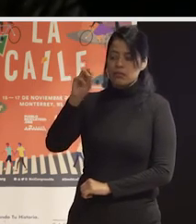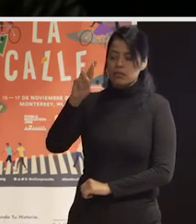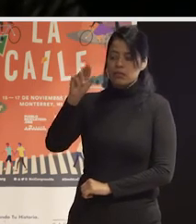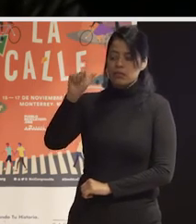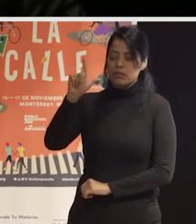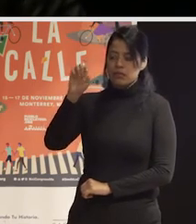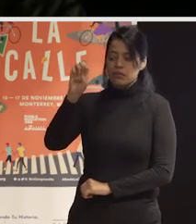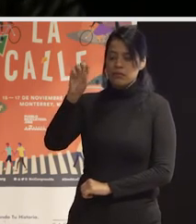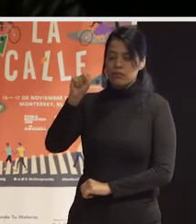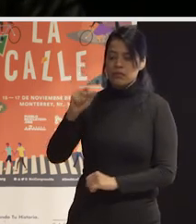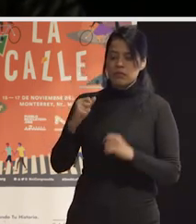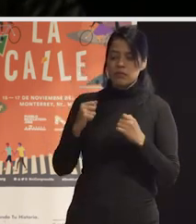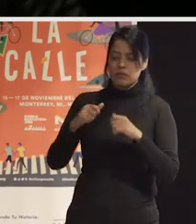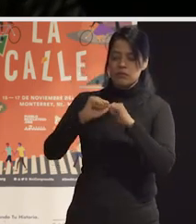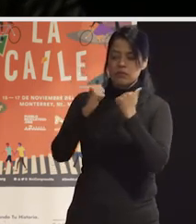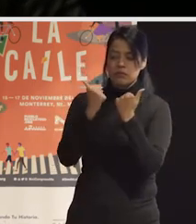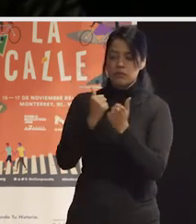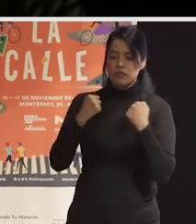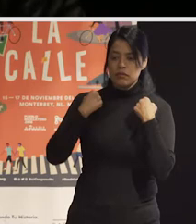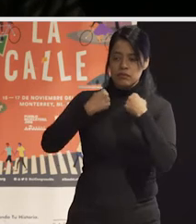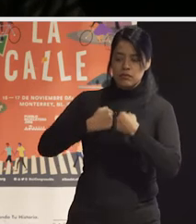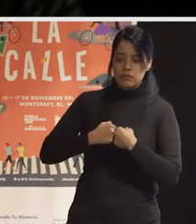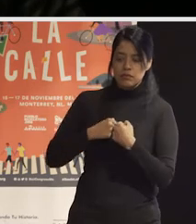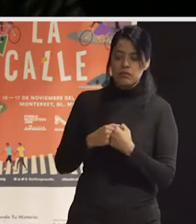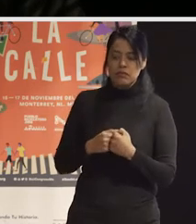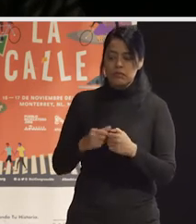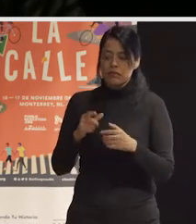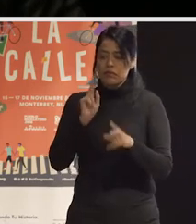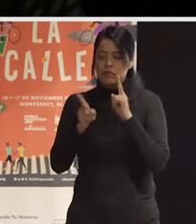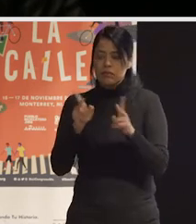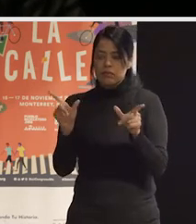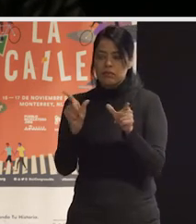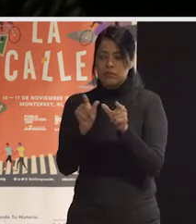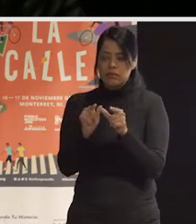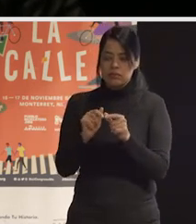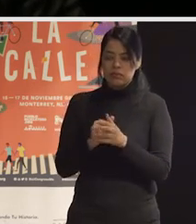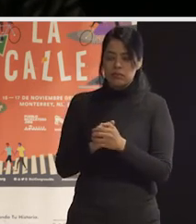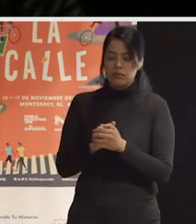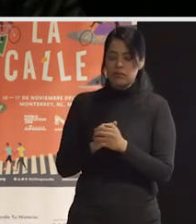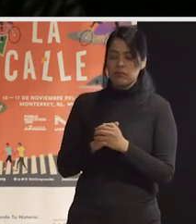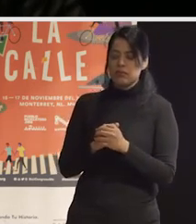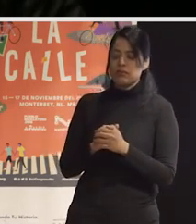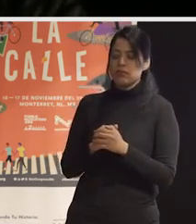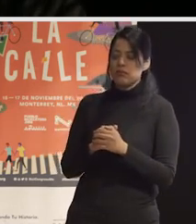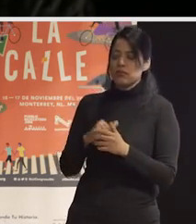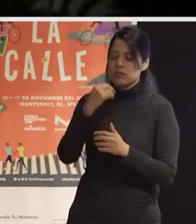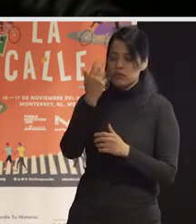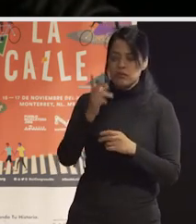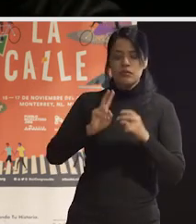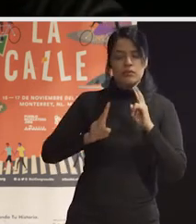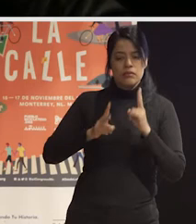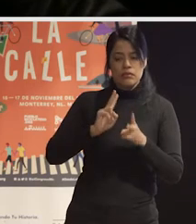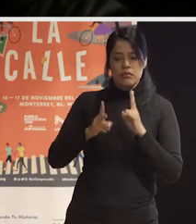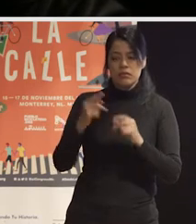silla les voy a explicar de manera breve lo que es igual memoria pero antes quiero compartirles